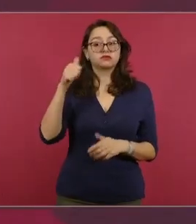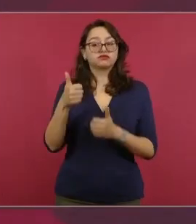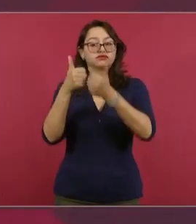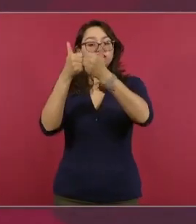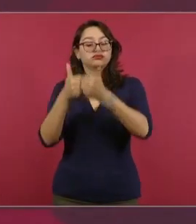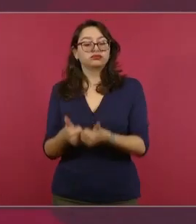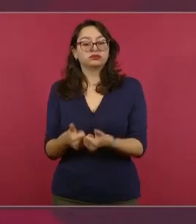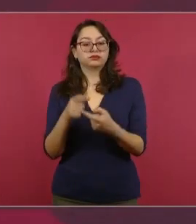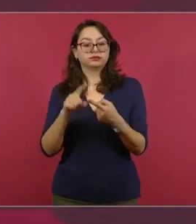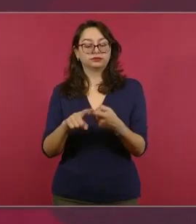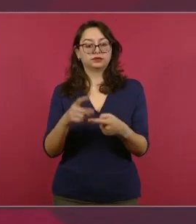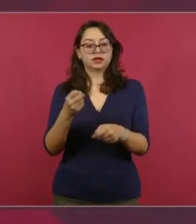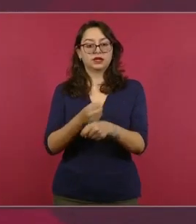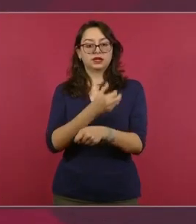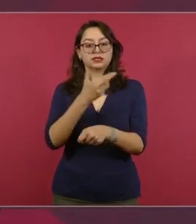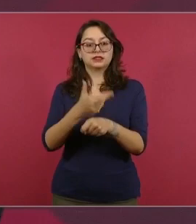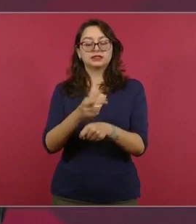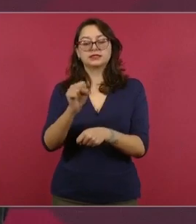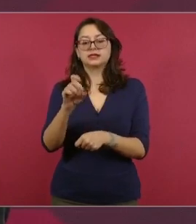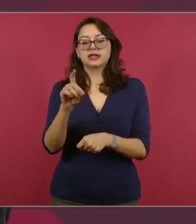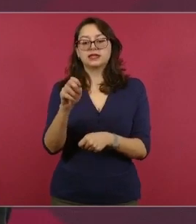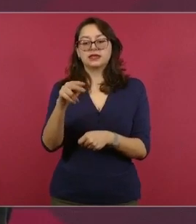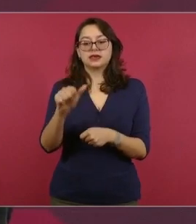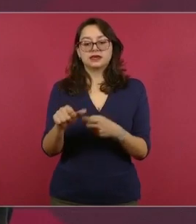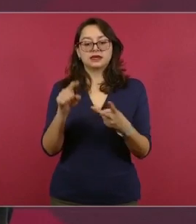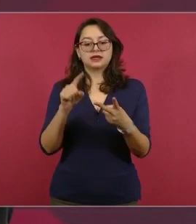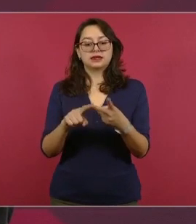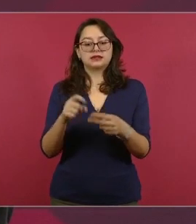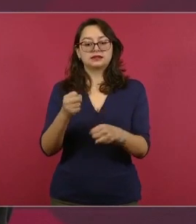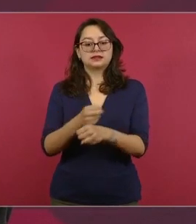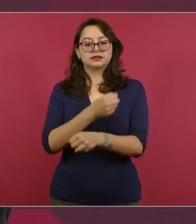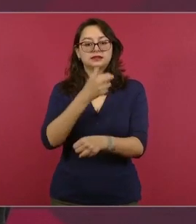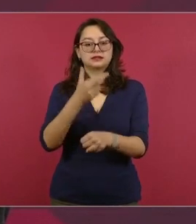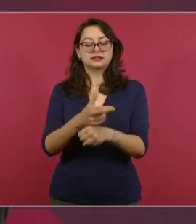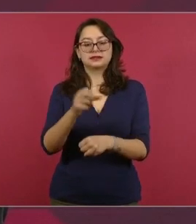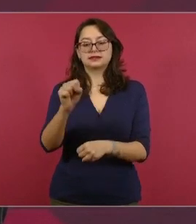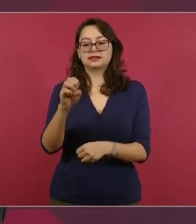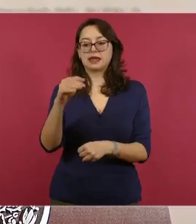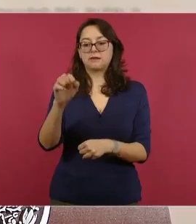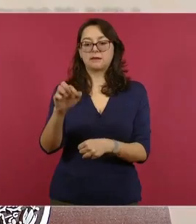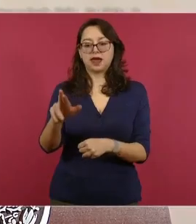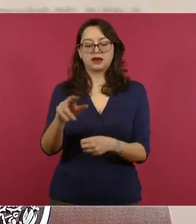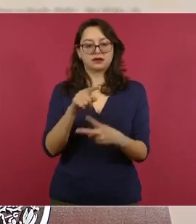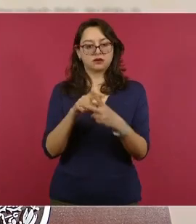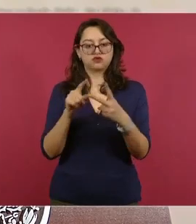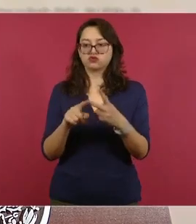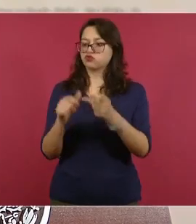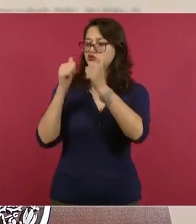Defensa y el secretario de Marina.